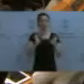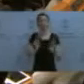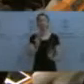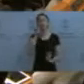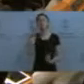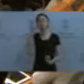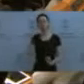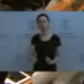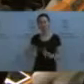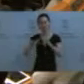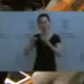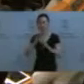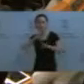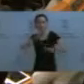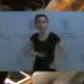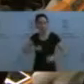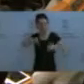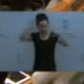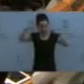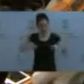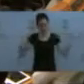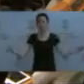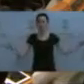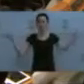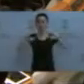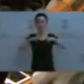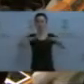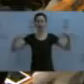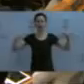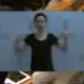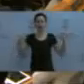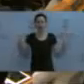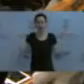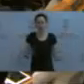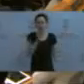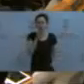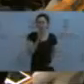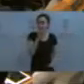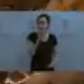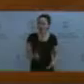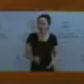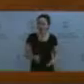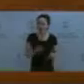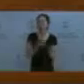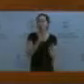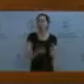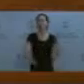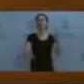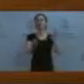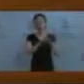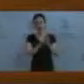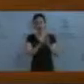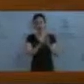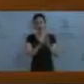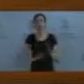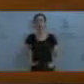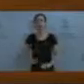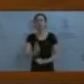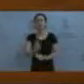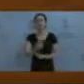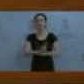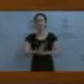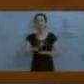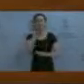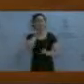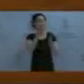asturianos hoy no se encuentre en esta Cámara porque, efectivamente, este proyecto de ley que ha presentado la consejera